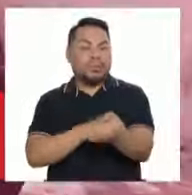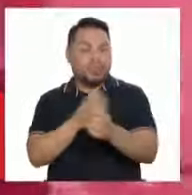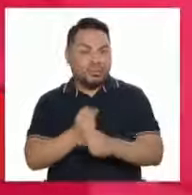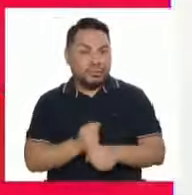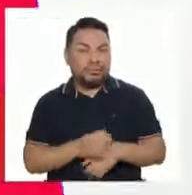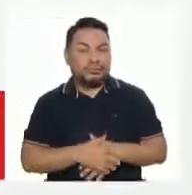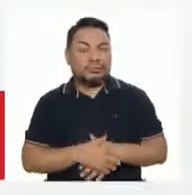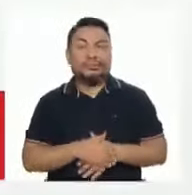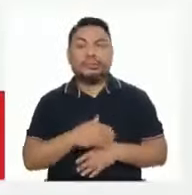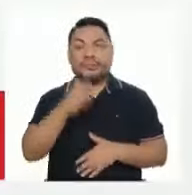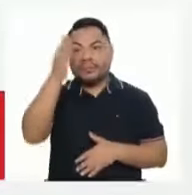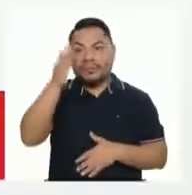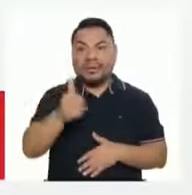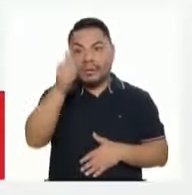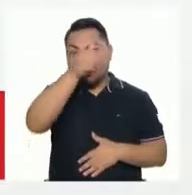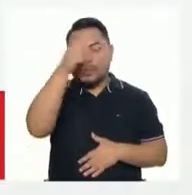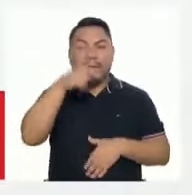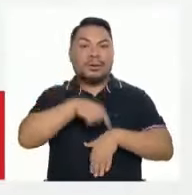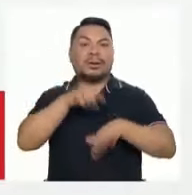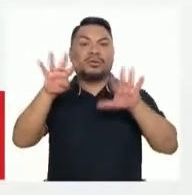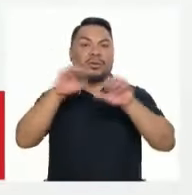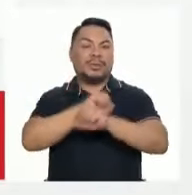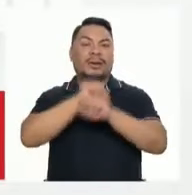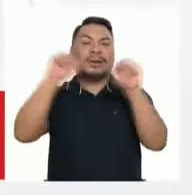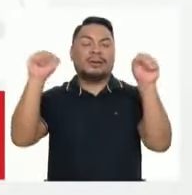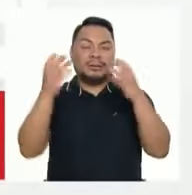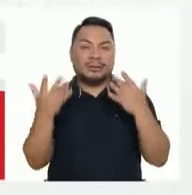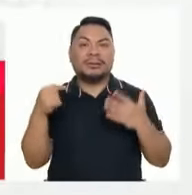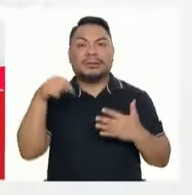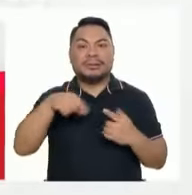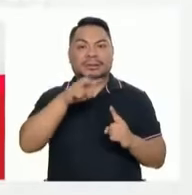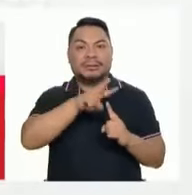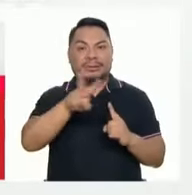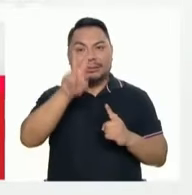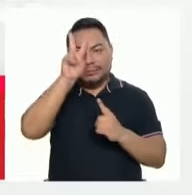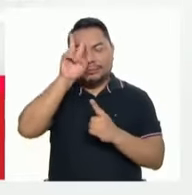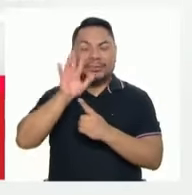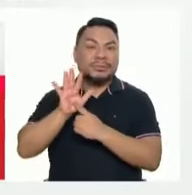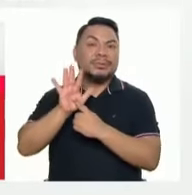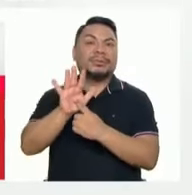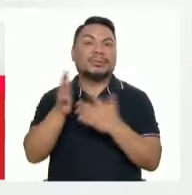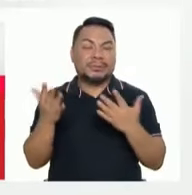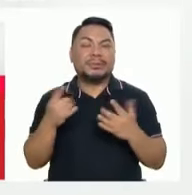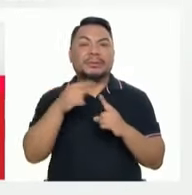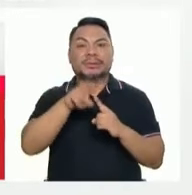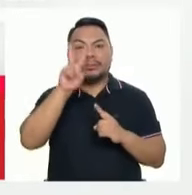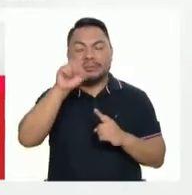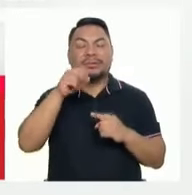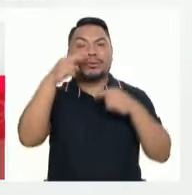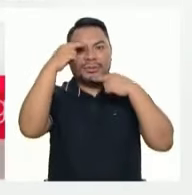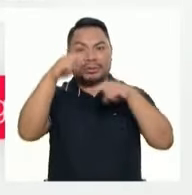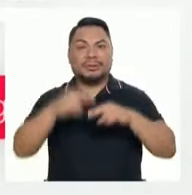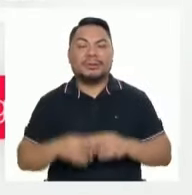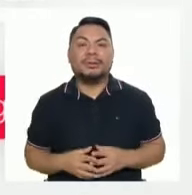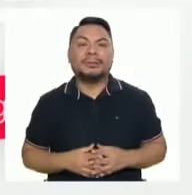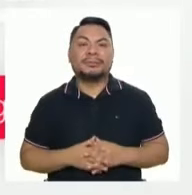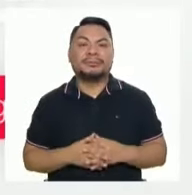tradiciones. Todos los domingos a las 9 de la mañana por la señal de TV Perú y TV Perú Noticias.